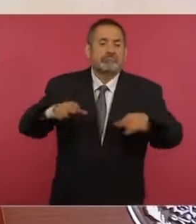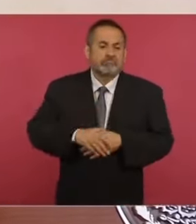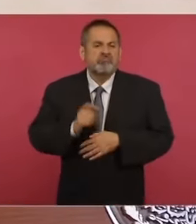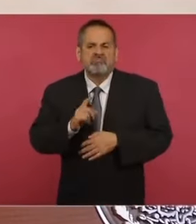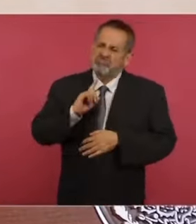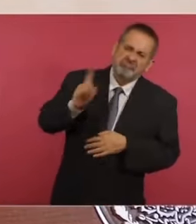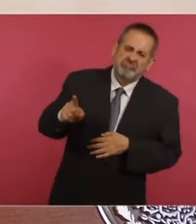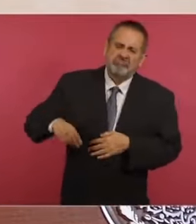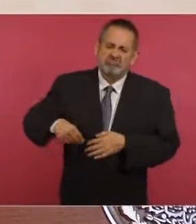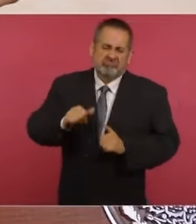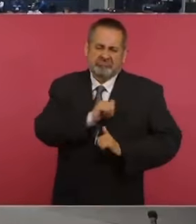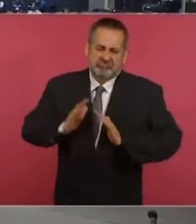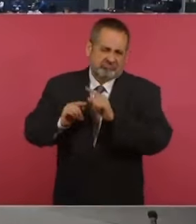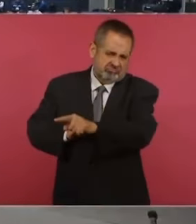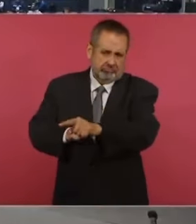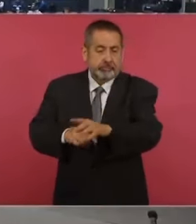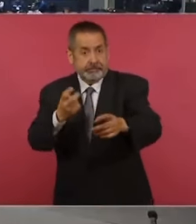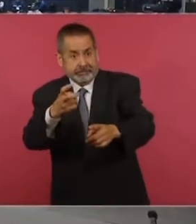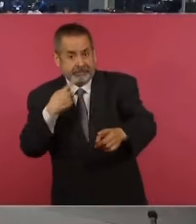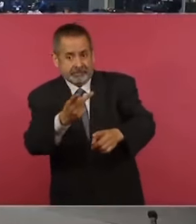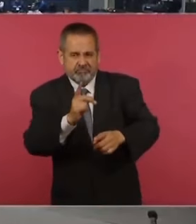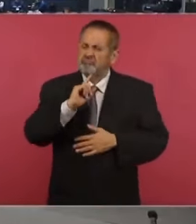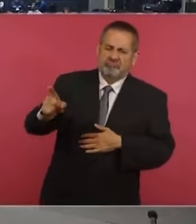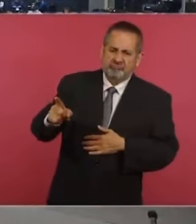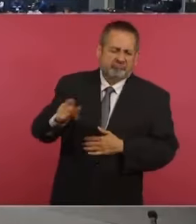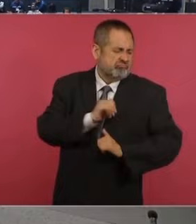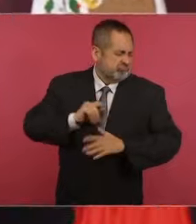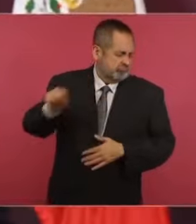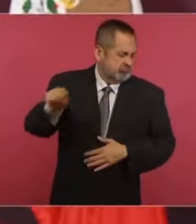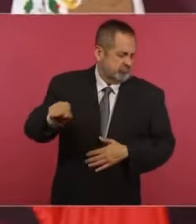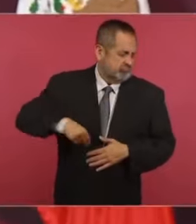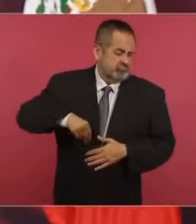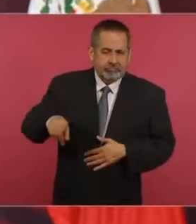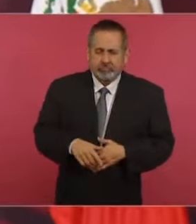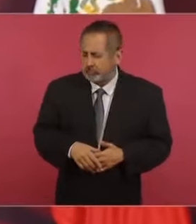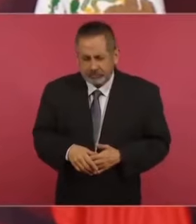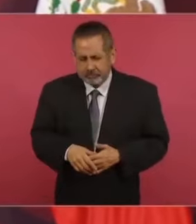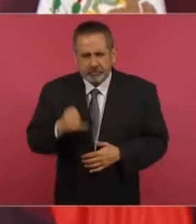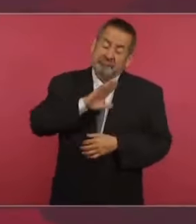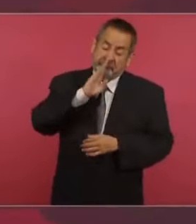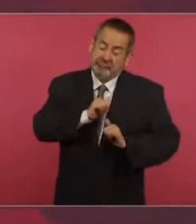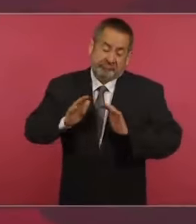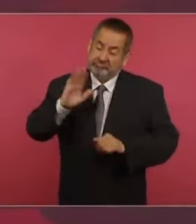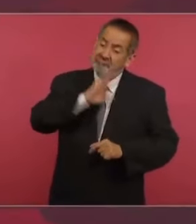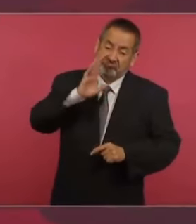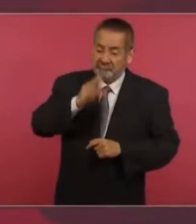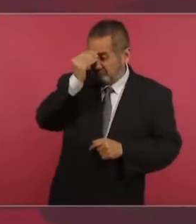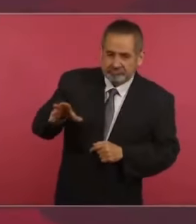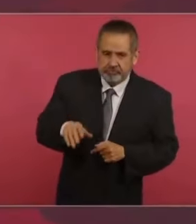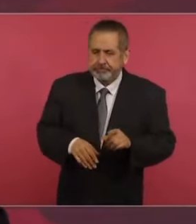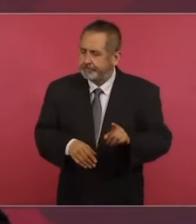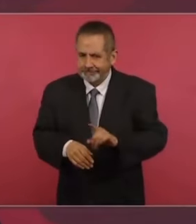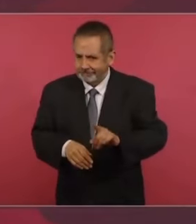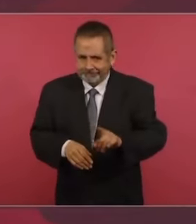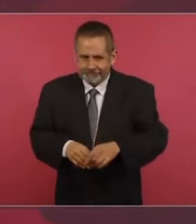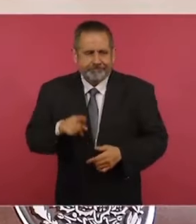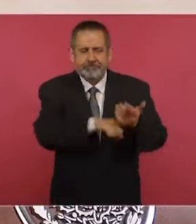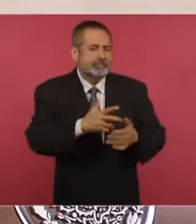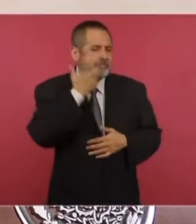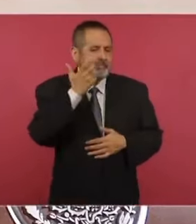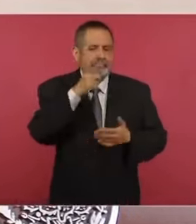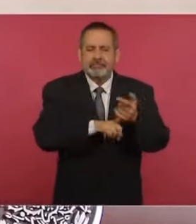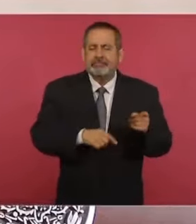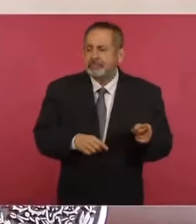al ejército. Justo le voy a preguntar, ¿sí? ¿Para qué? Para socavar una institución como el ejército con fines